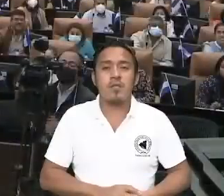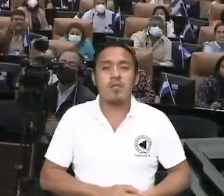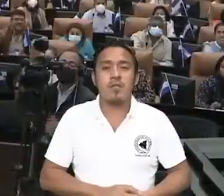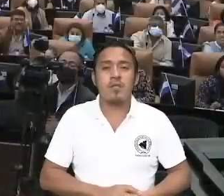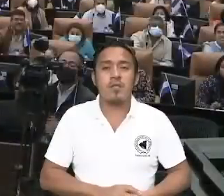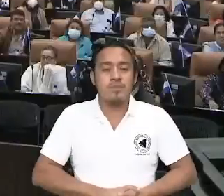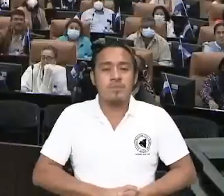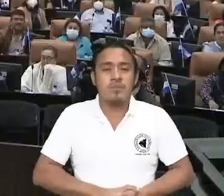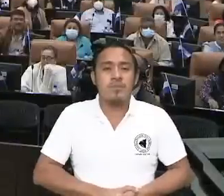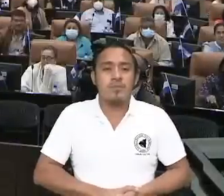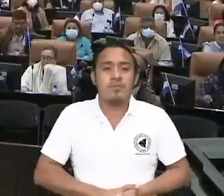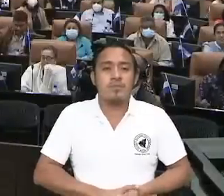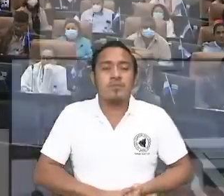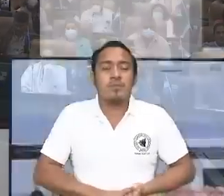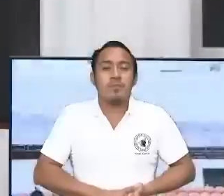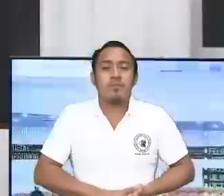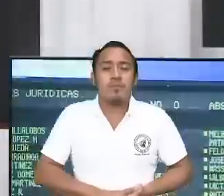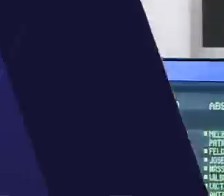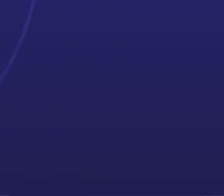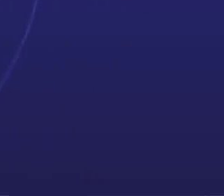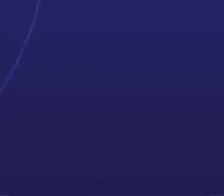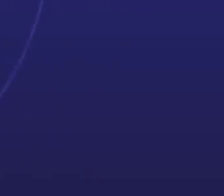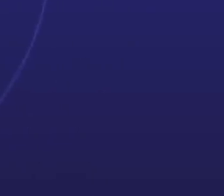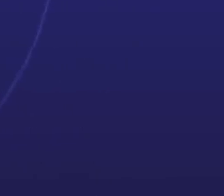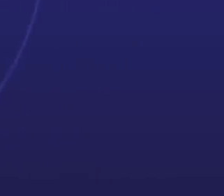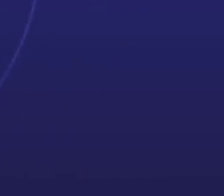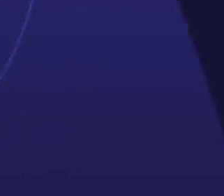liquidadas en lo que va de 2022.